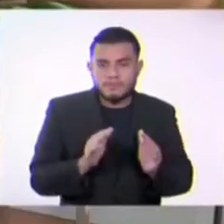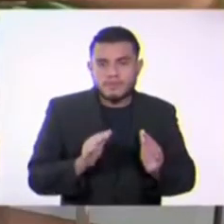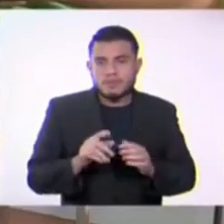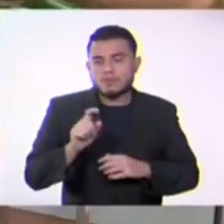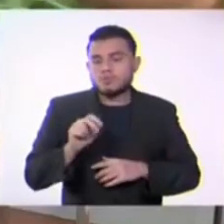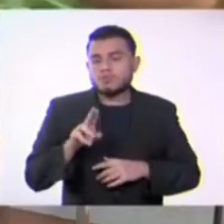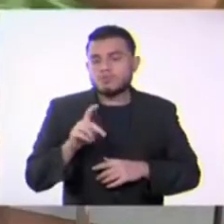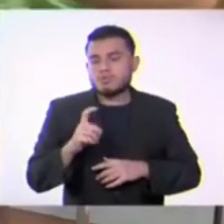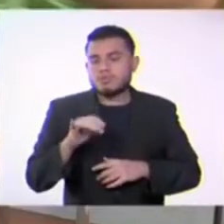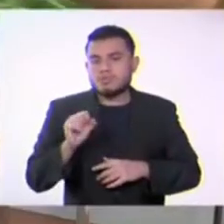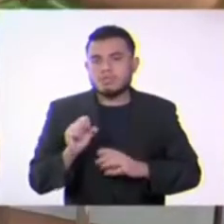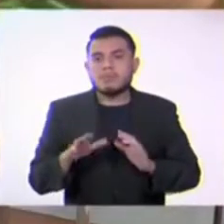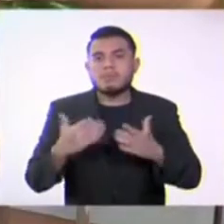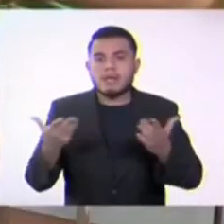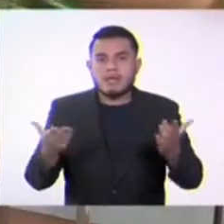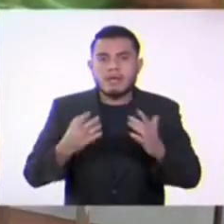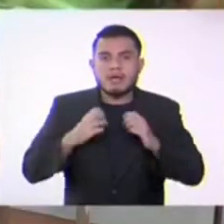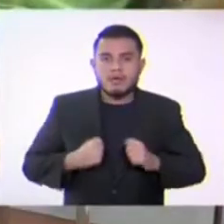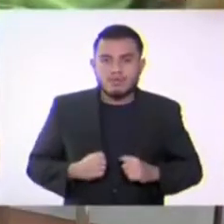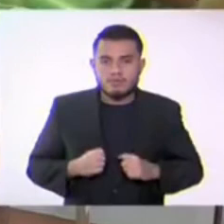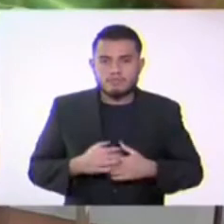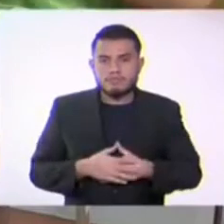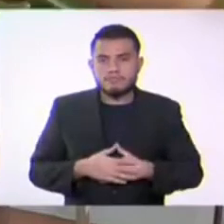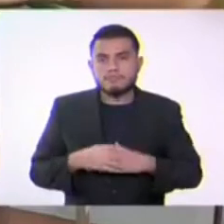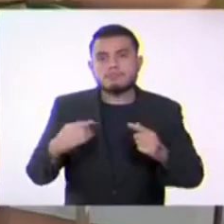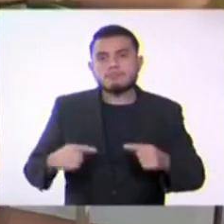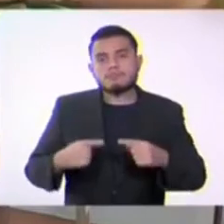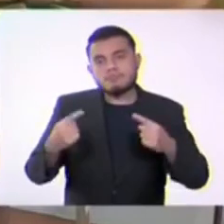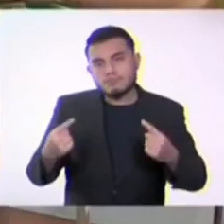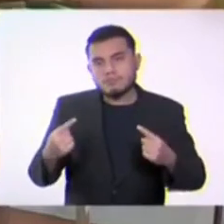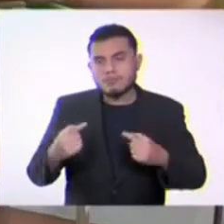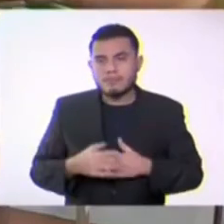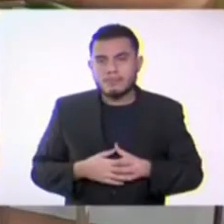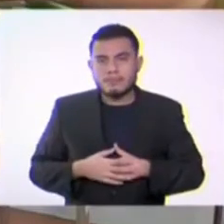Tutsis para que hagan gobierno en contra de los